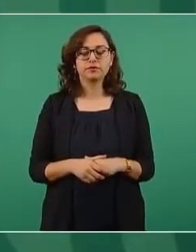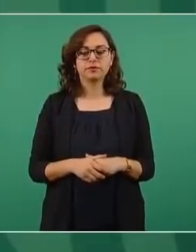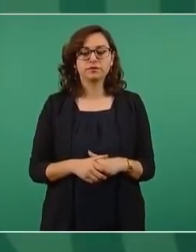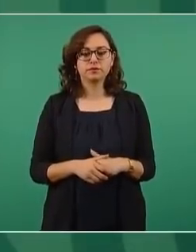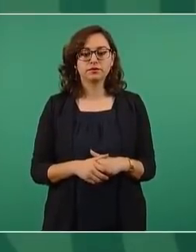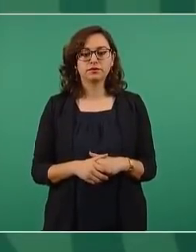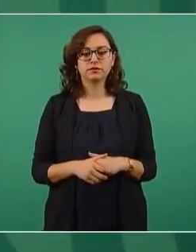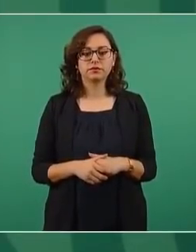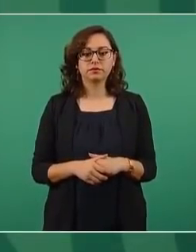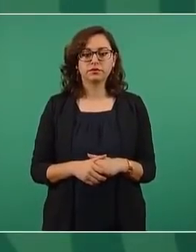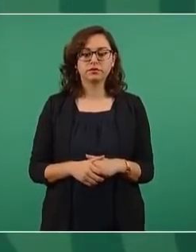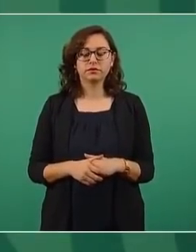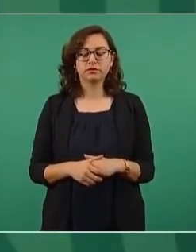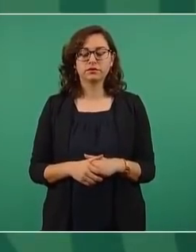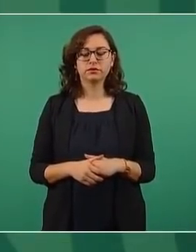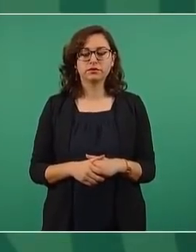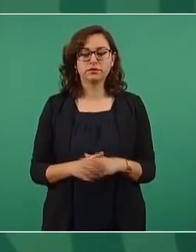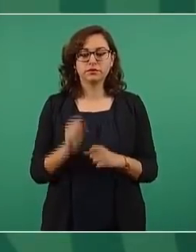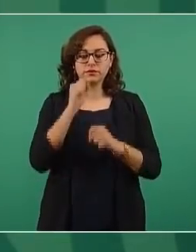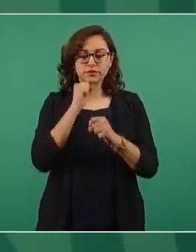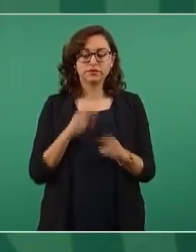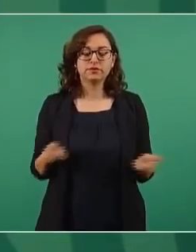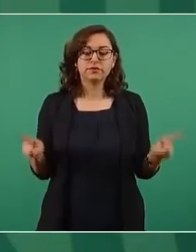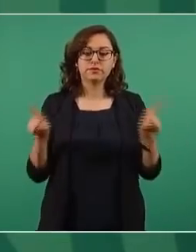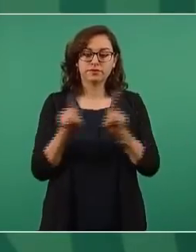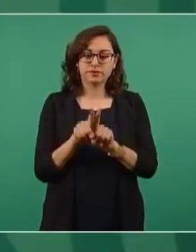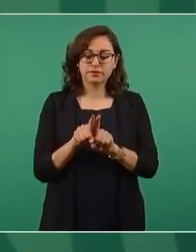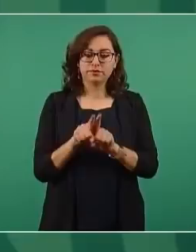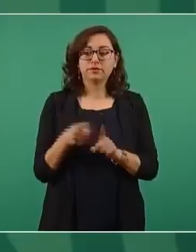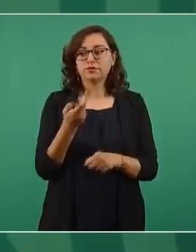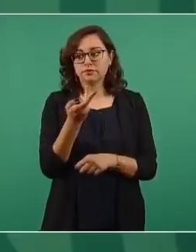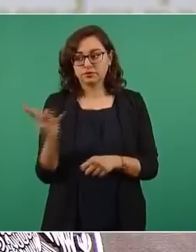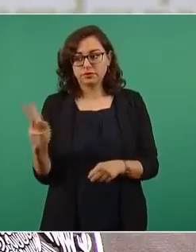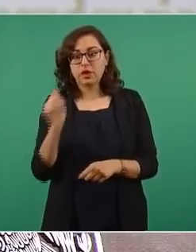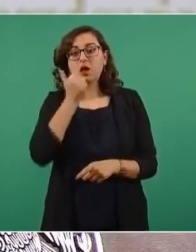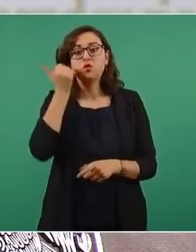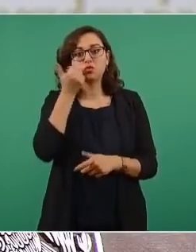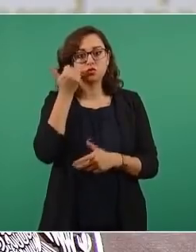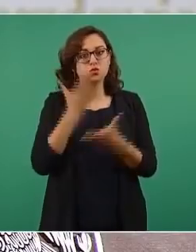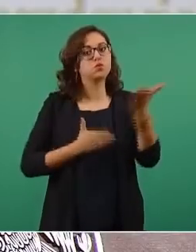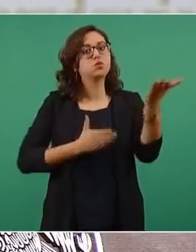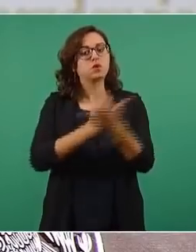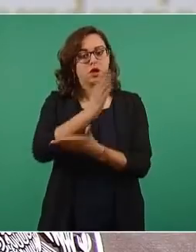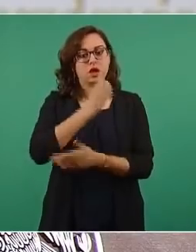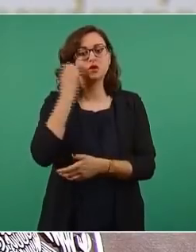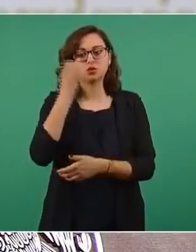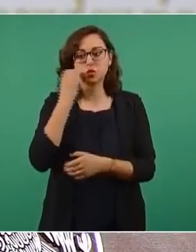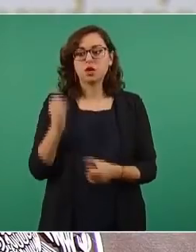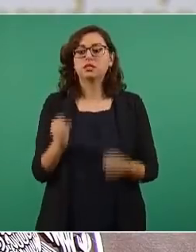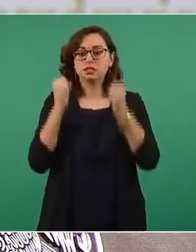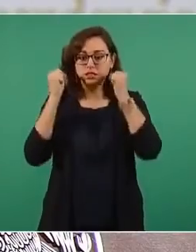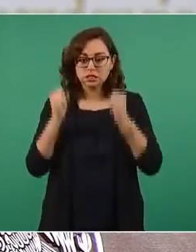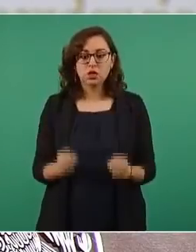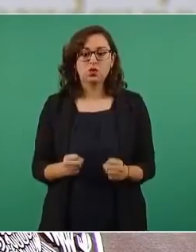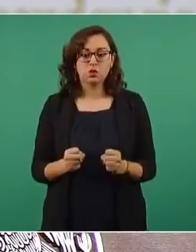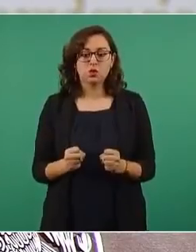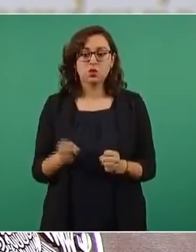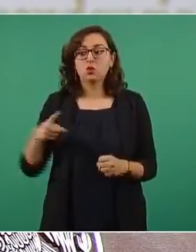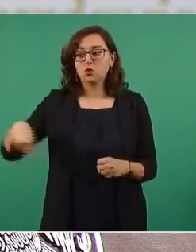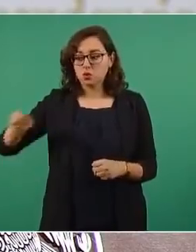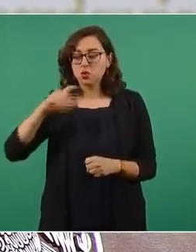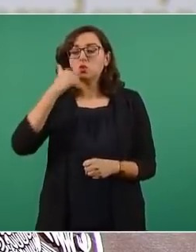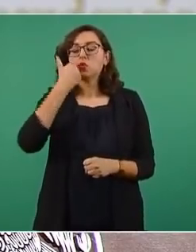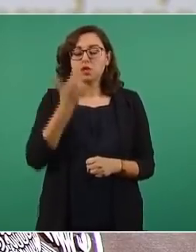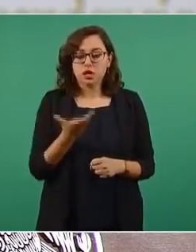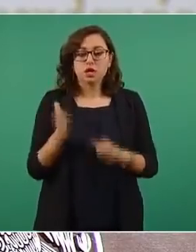y garantizar que puedan los muchachos estudiar, los que quieran estar en la normal, que